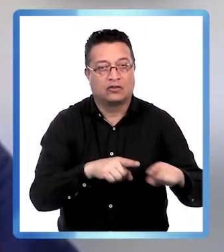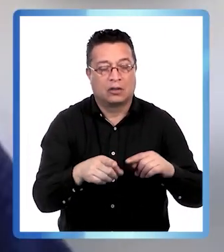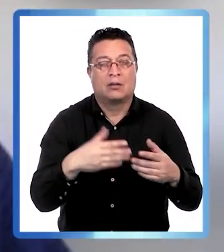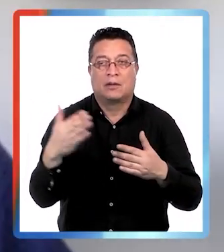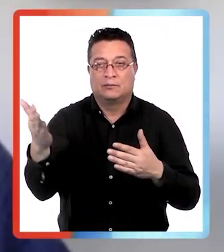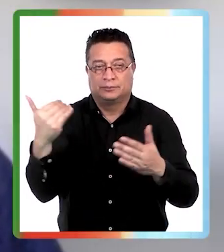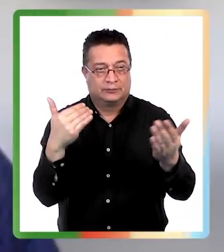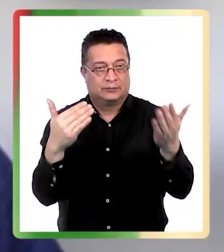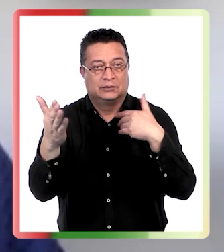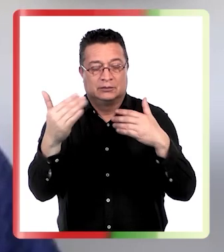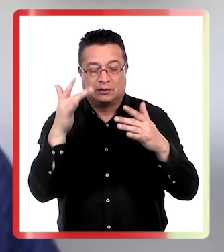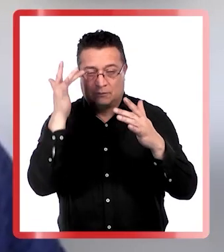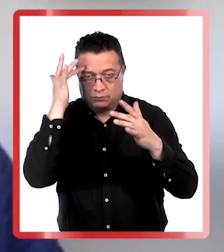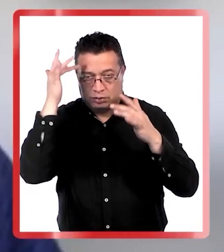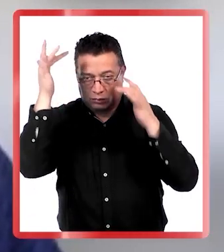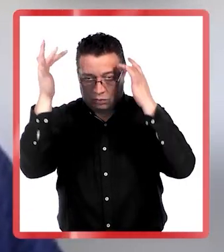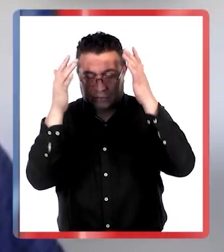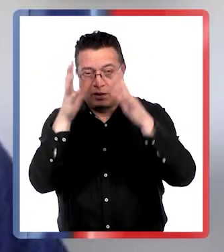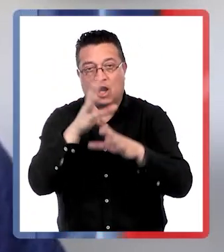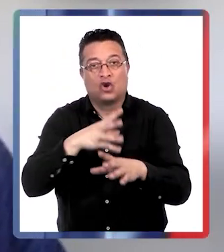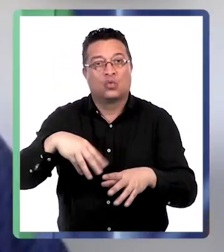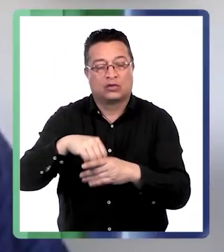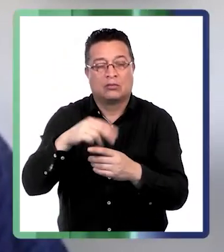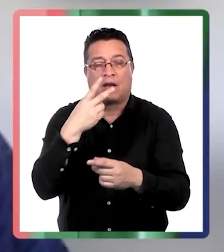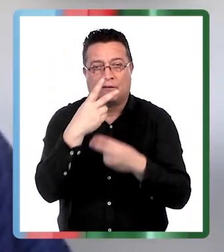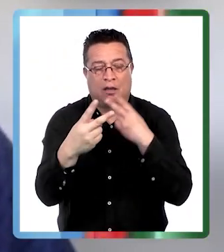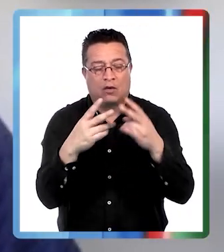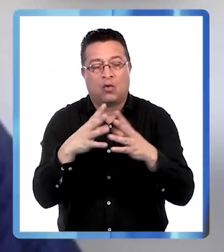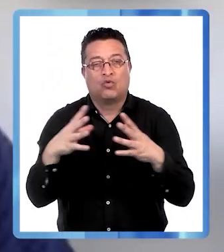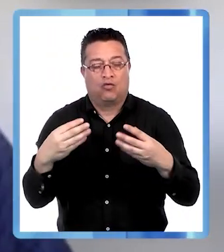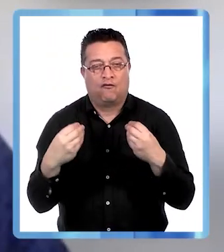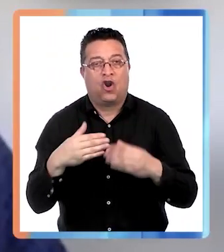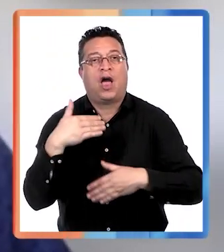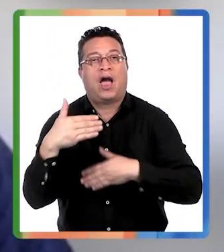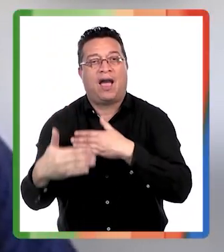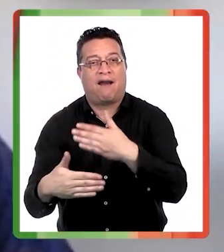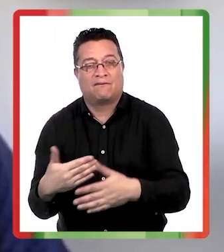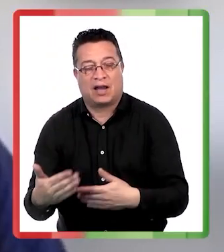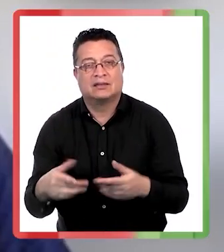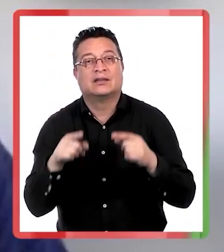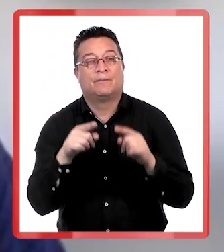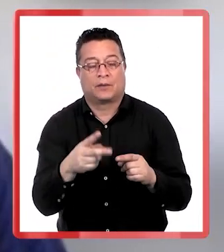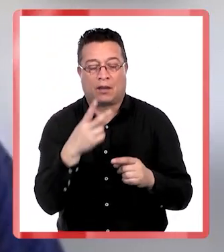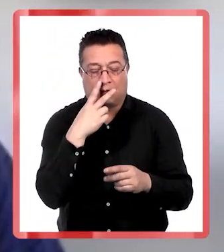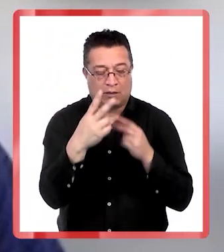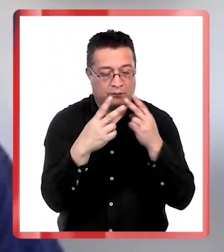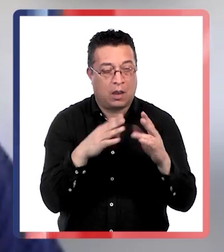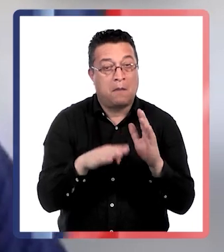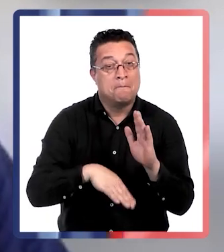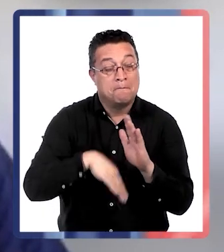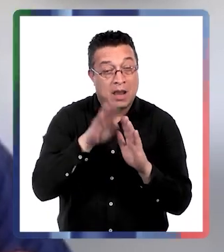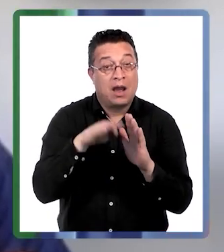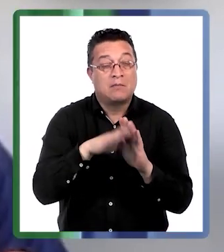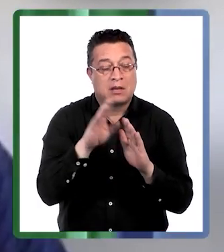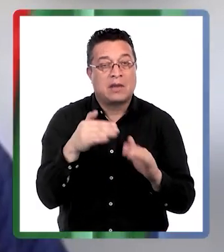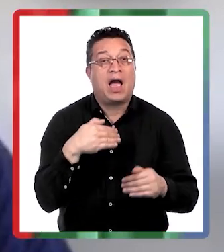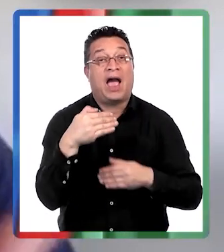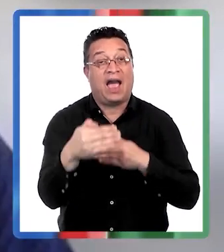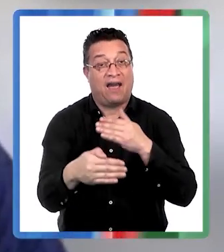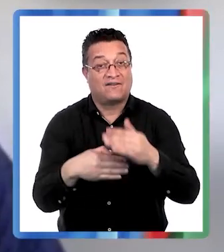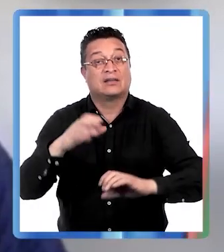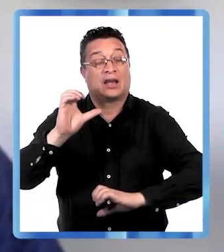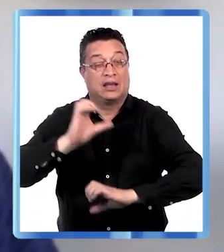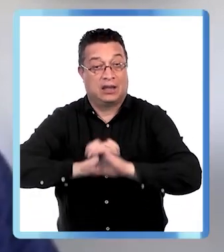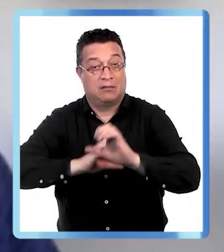acciones para la atracción del talento inclusivo, hemos visto grandes avances. Y ahí una de las cosas que más vemos es que lo que